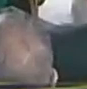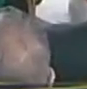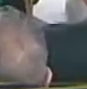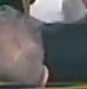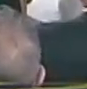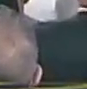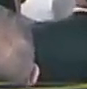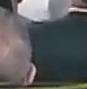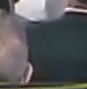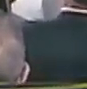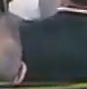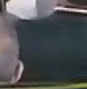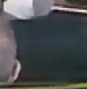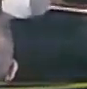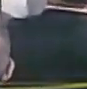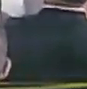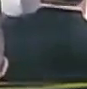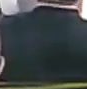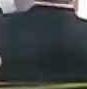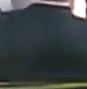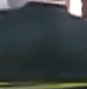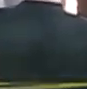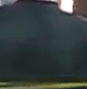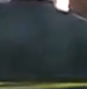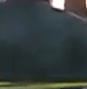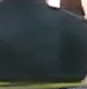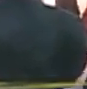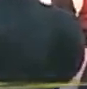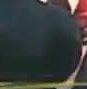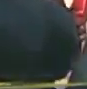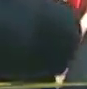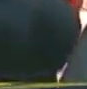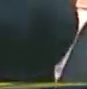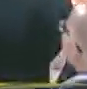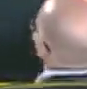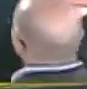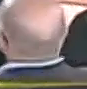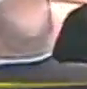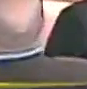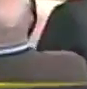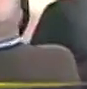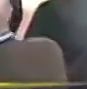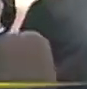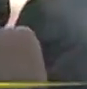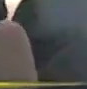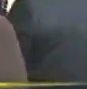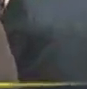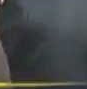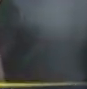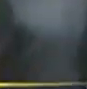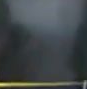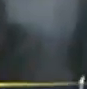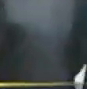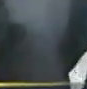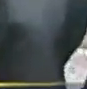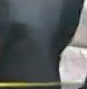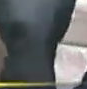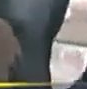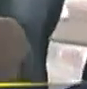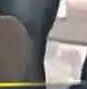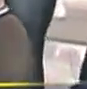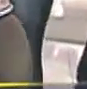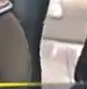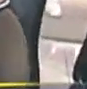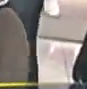nuestro país, siendo el primero en Latinoamérica y el Caribe para firmar en los próximos meses